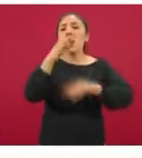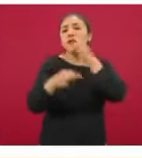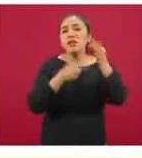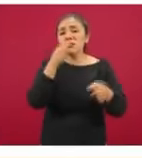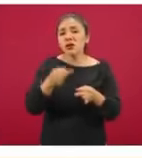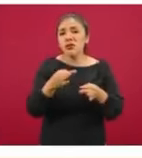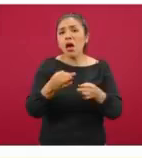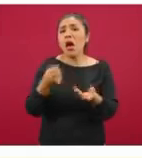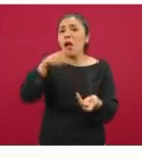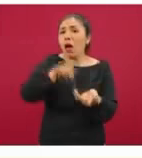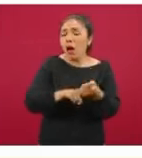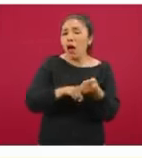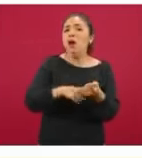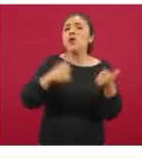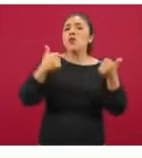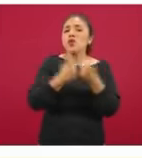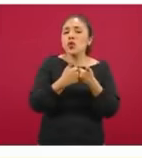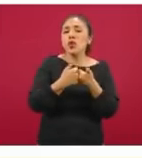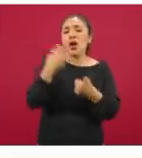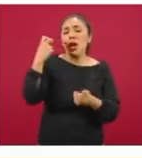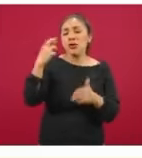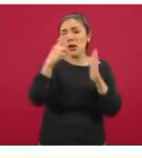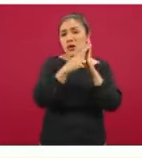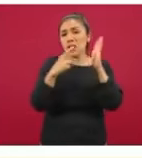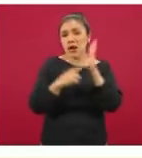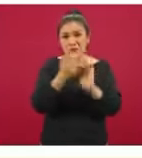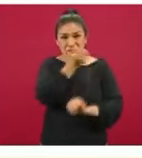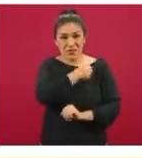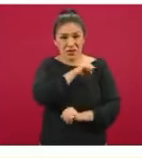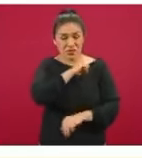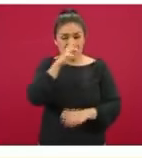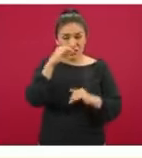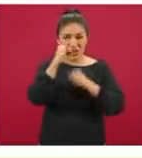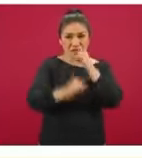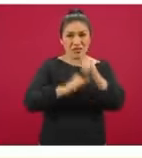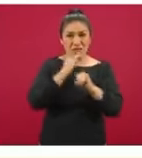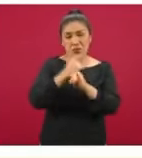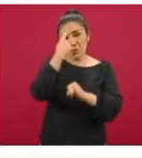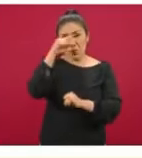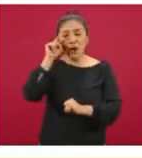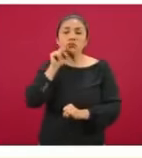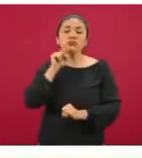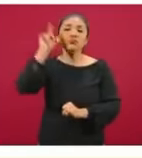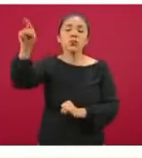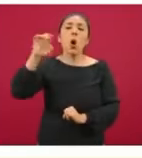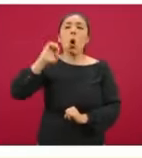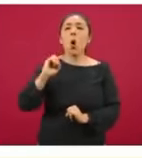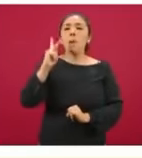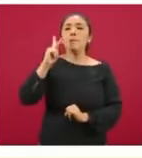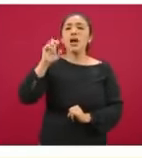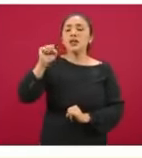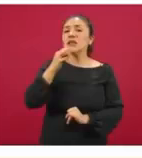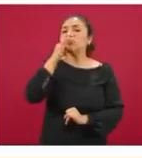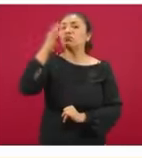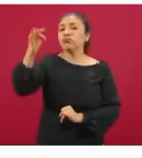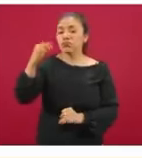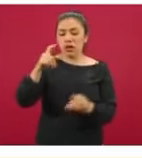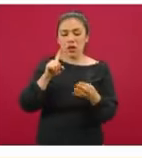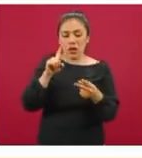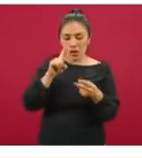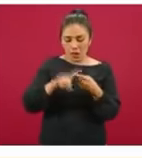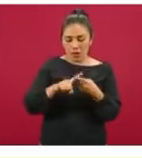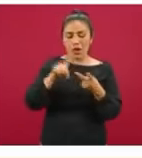notificación vía y a través de este Reglamento Sanitario Internacional a la Organización Panamericana de la Salud, a la Organización